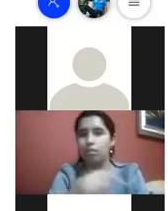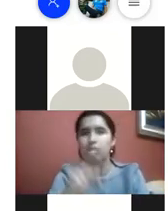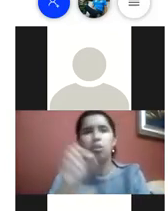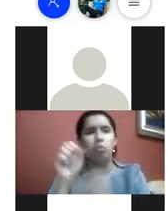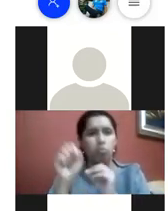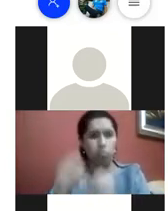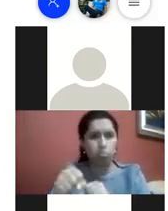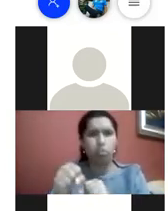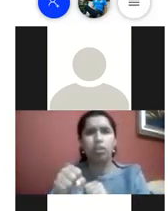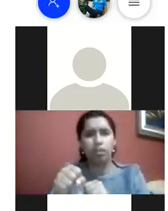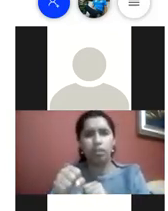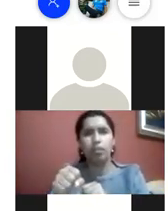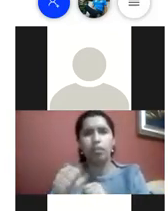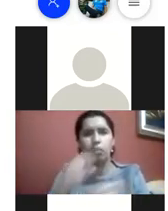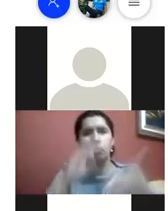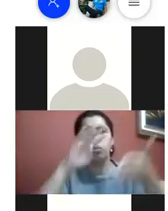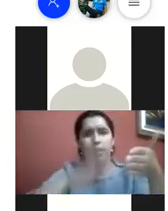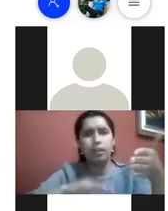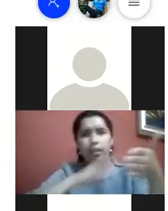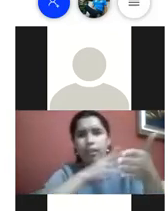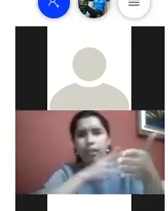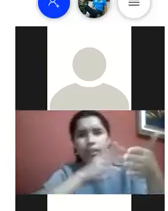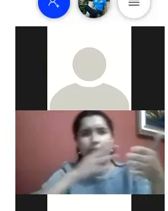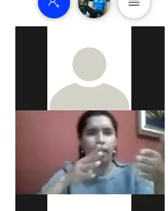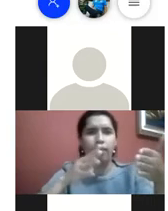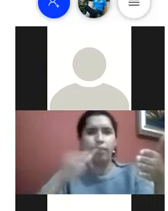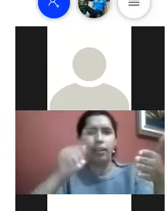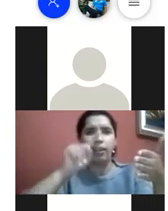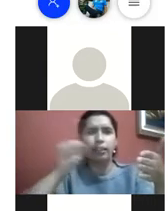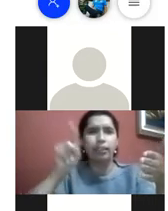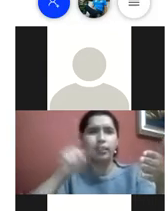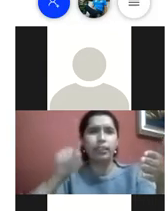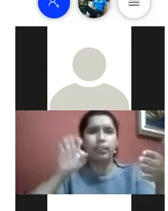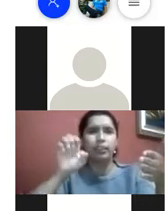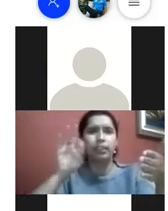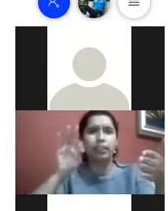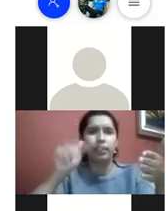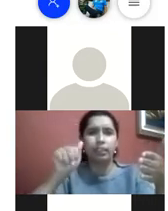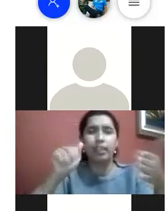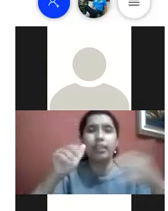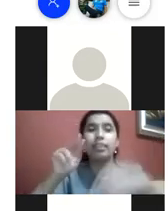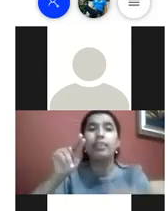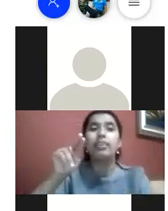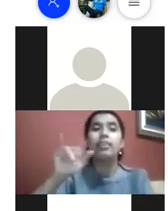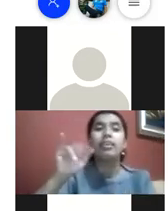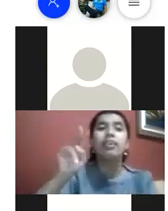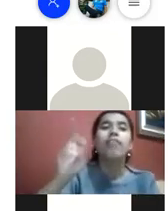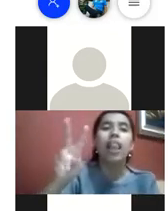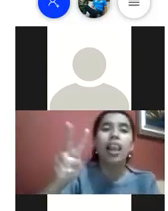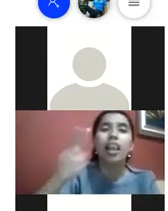como una especie de tabla, por decirlo así, que si el nivel de confianza...